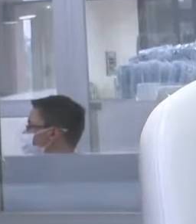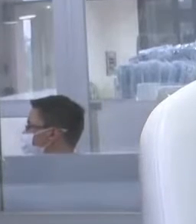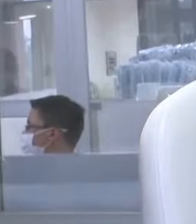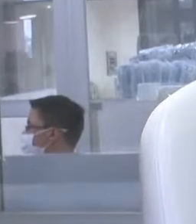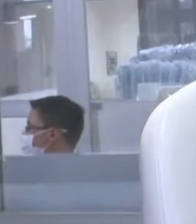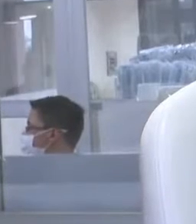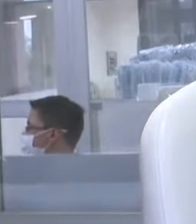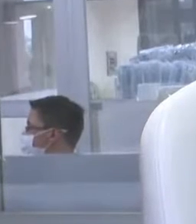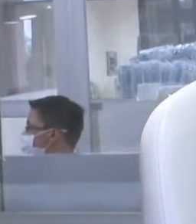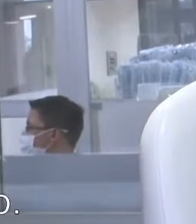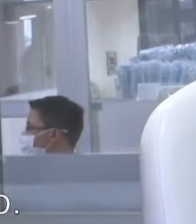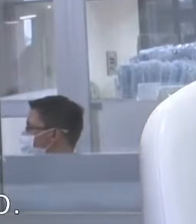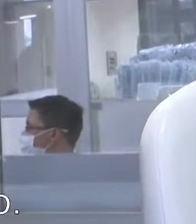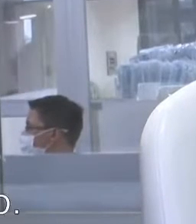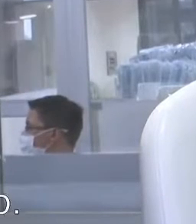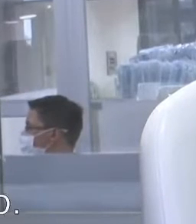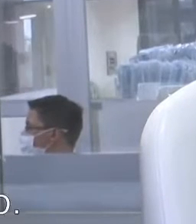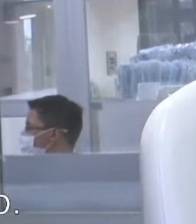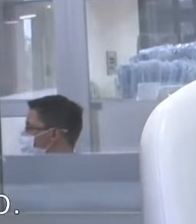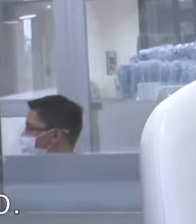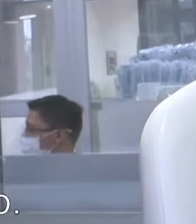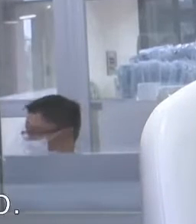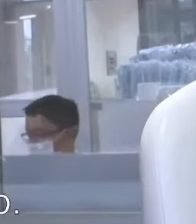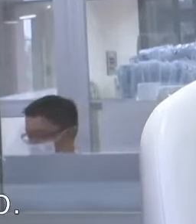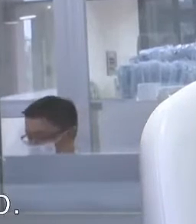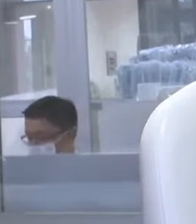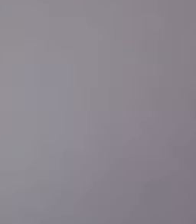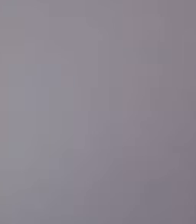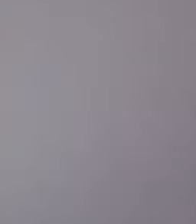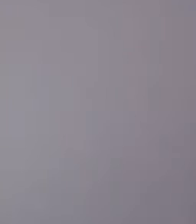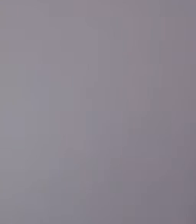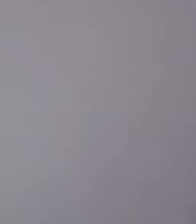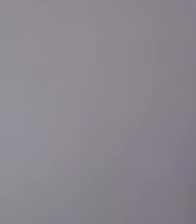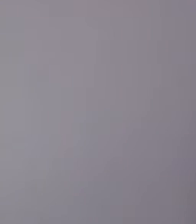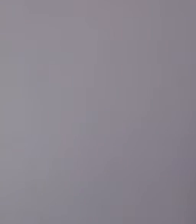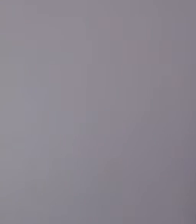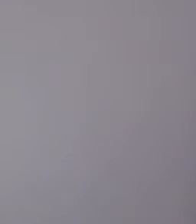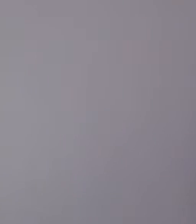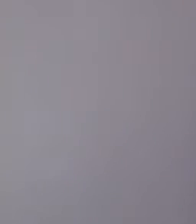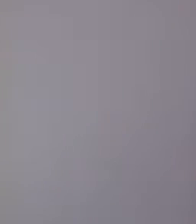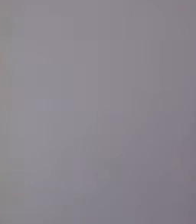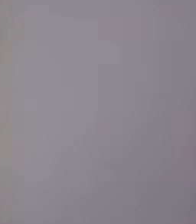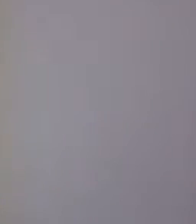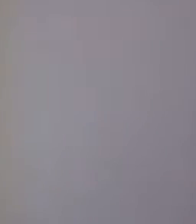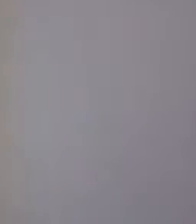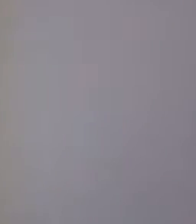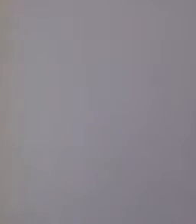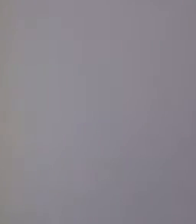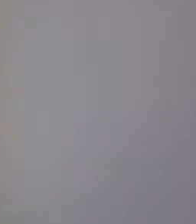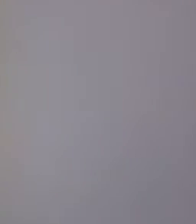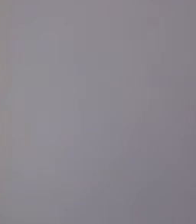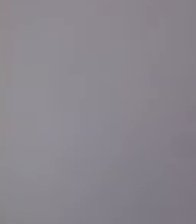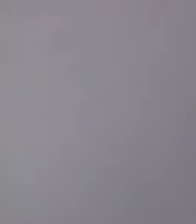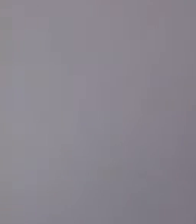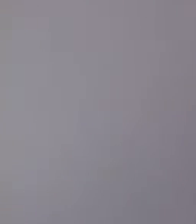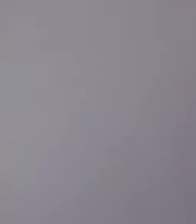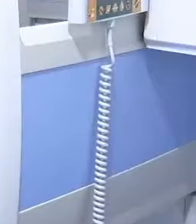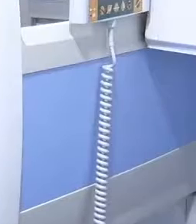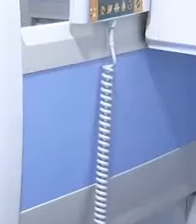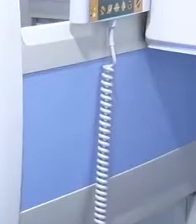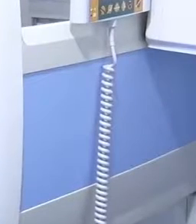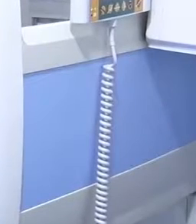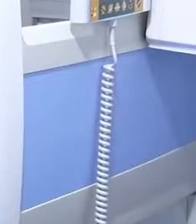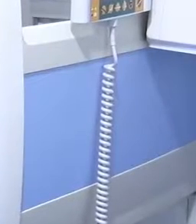momento de cerrar filas, es momento de hablar en positivo. No todo es malo, habemos muchos